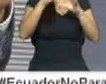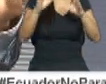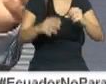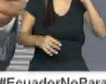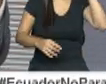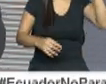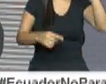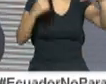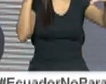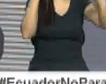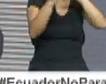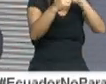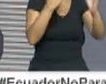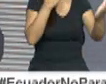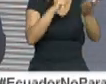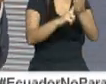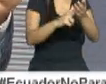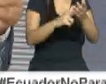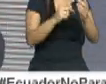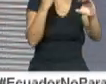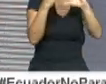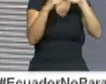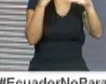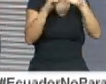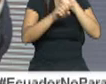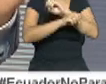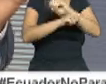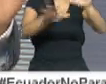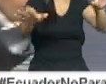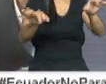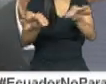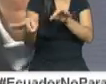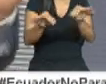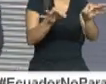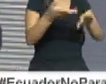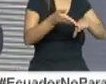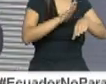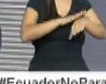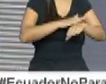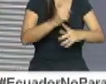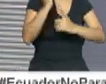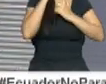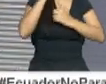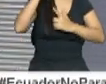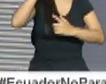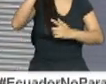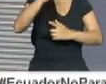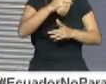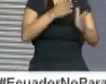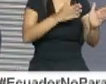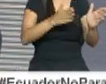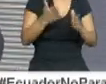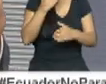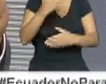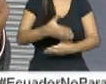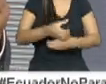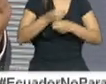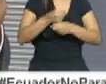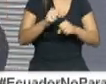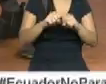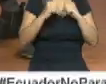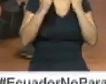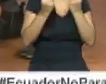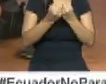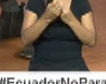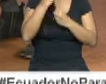un comunicado y explicar a un colectivo, en este caso las Fuerzas Armadas, sobre su política de seguridad social.